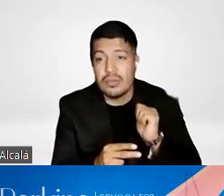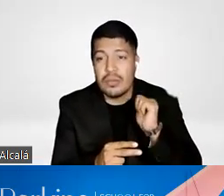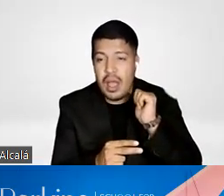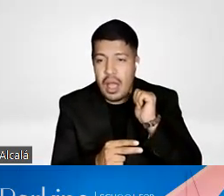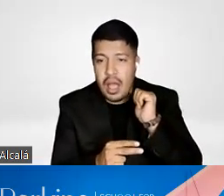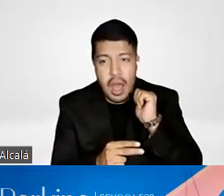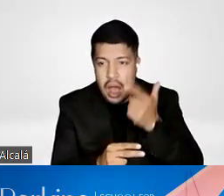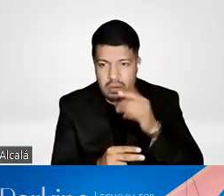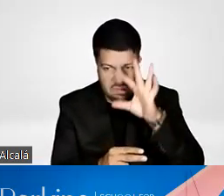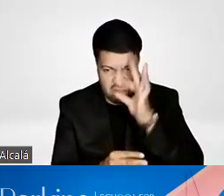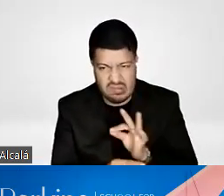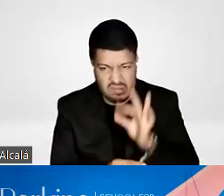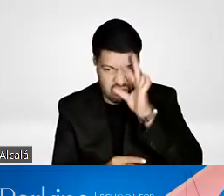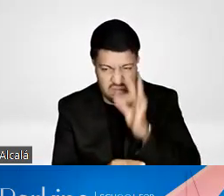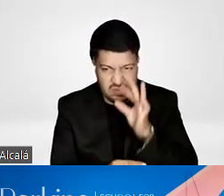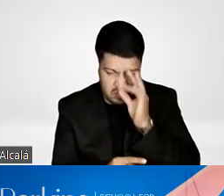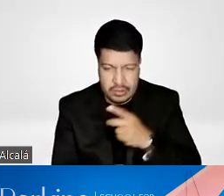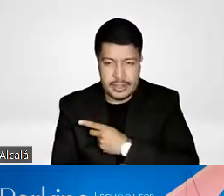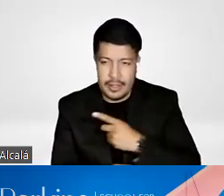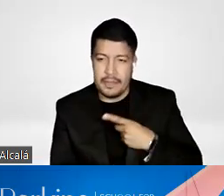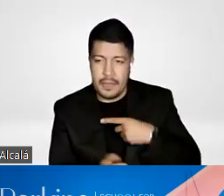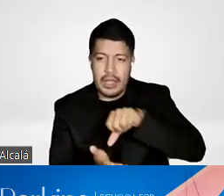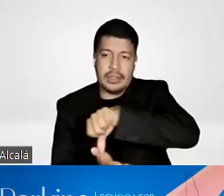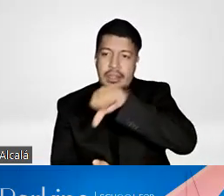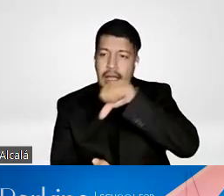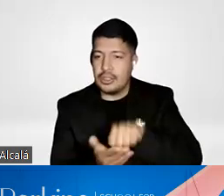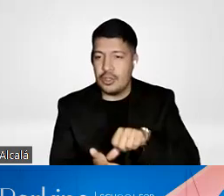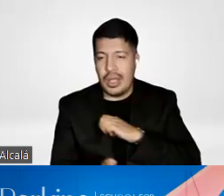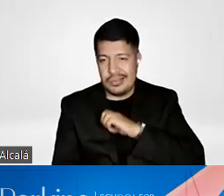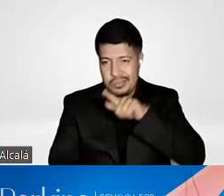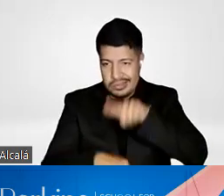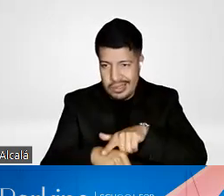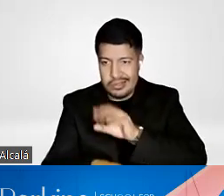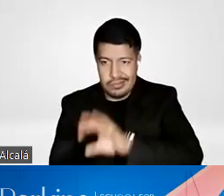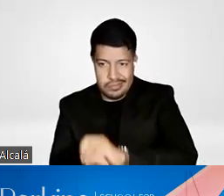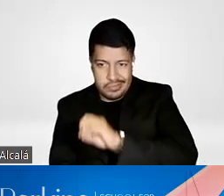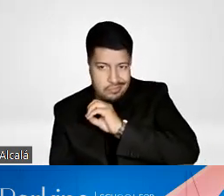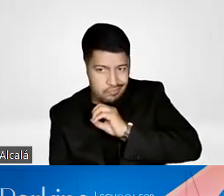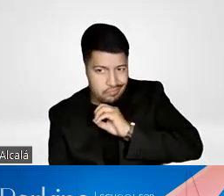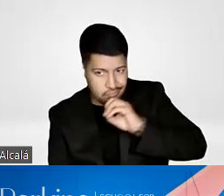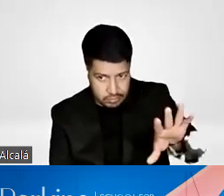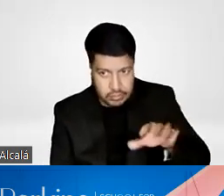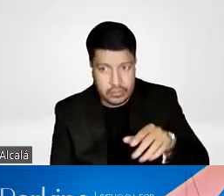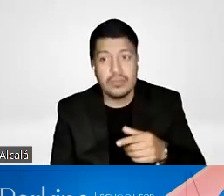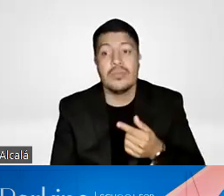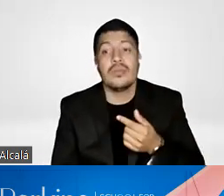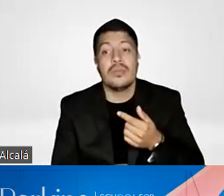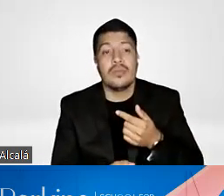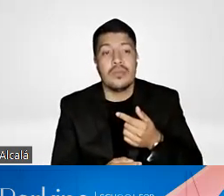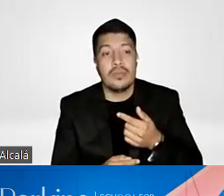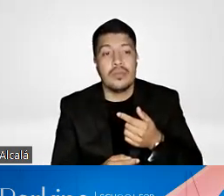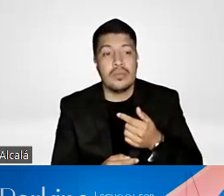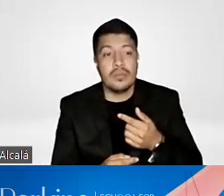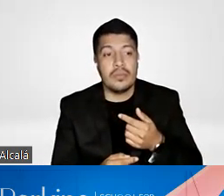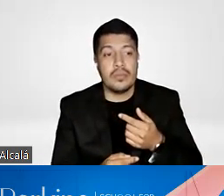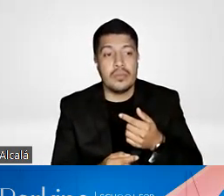centros especializados. Nos vuelve a recomendar las valoraciones del desarrollo infantil indispensables al mes